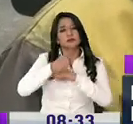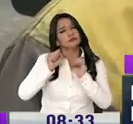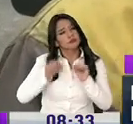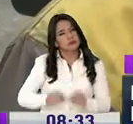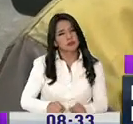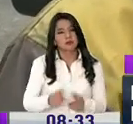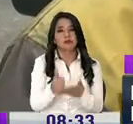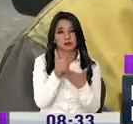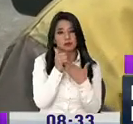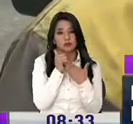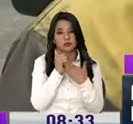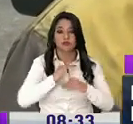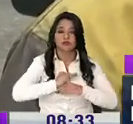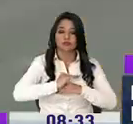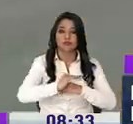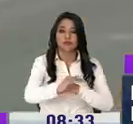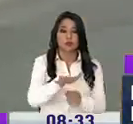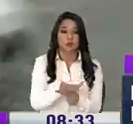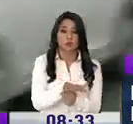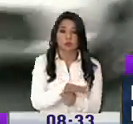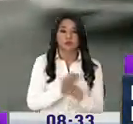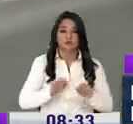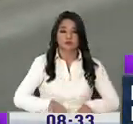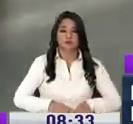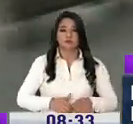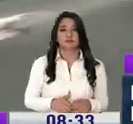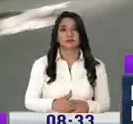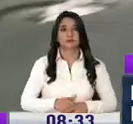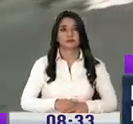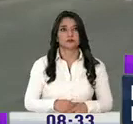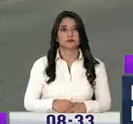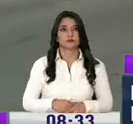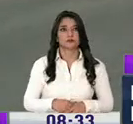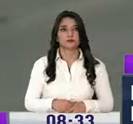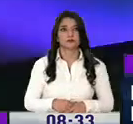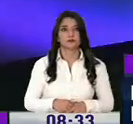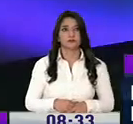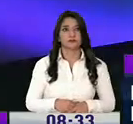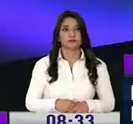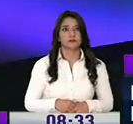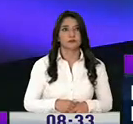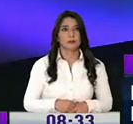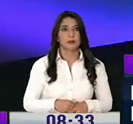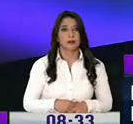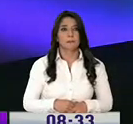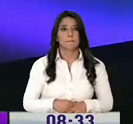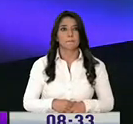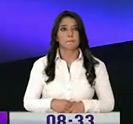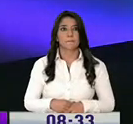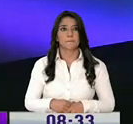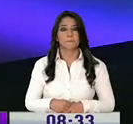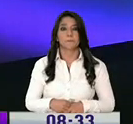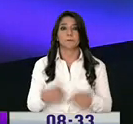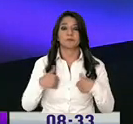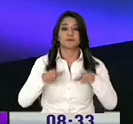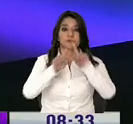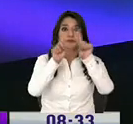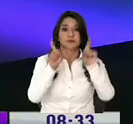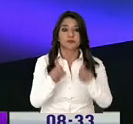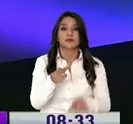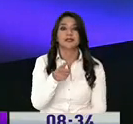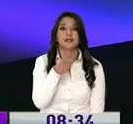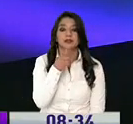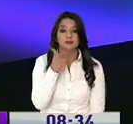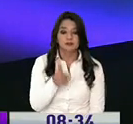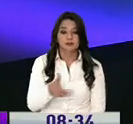que nos ayuden con la parchada de este hueco. En Quito informó Adriana Rojas. La pregunta del millón es, ¿quién